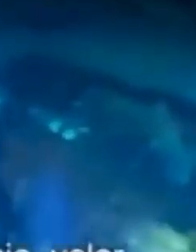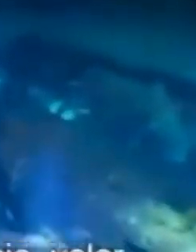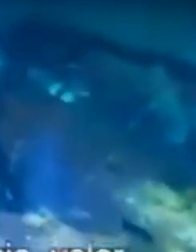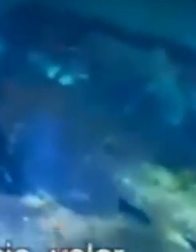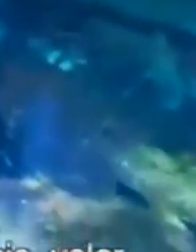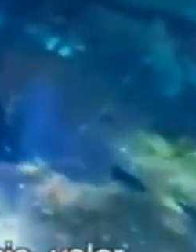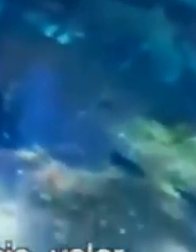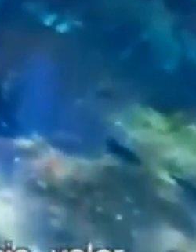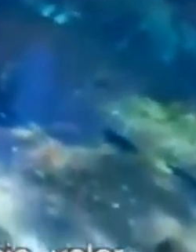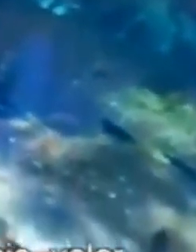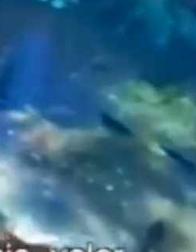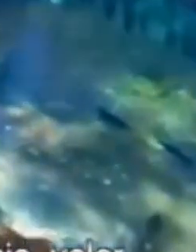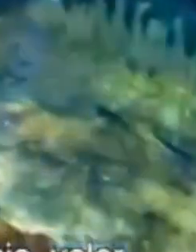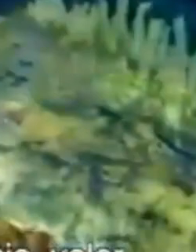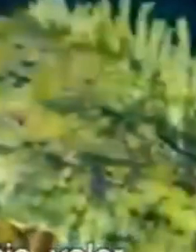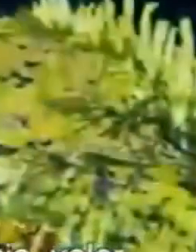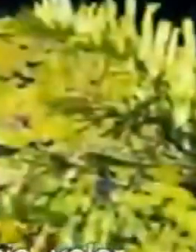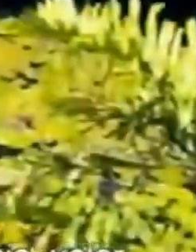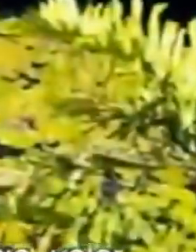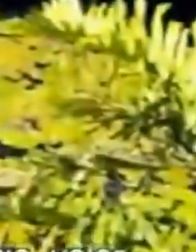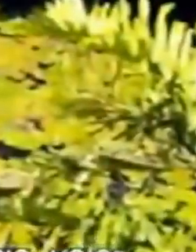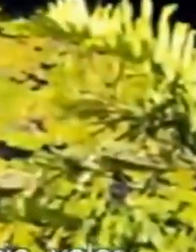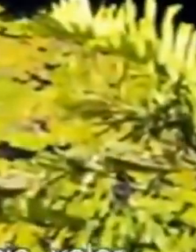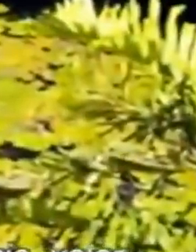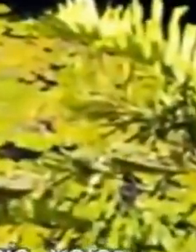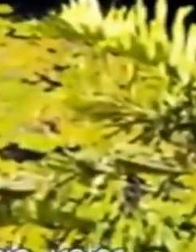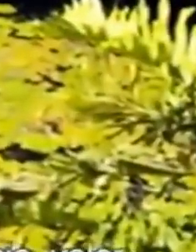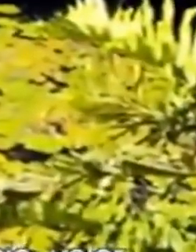Los cenotes, pues le damos mucho